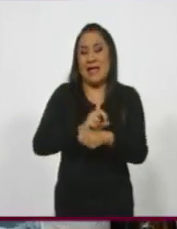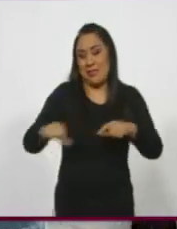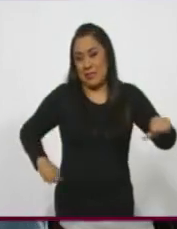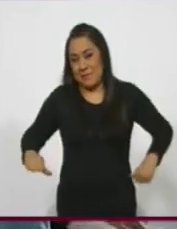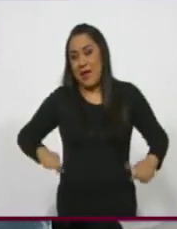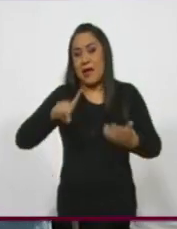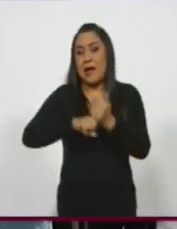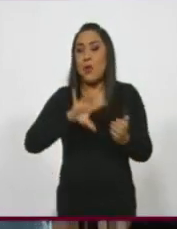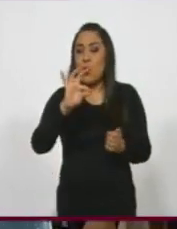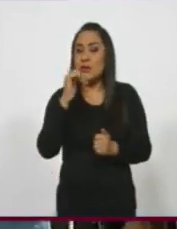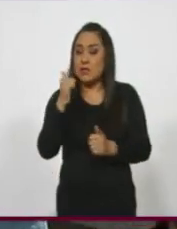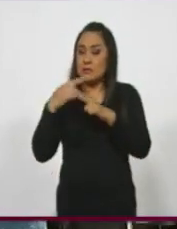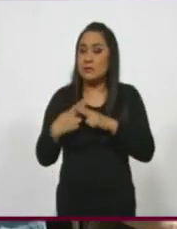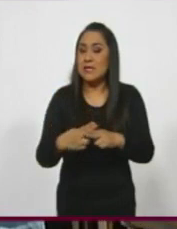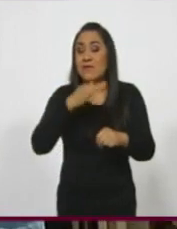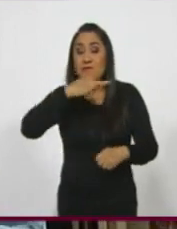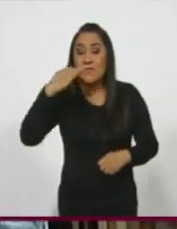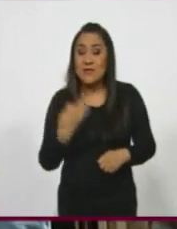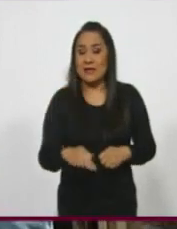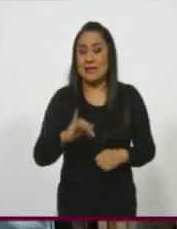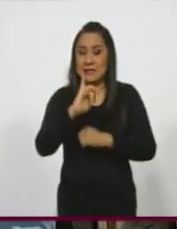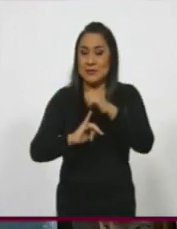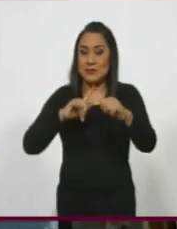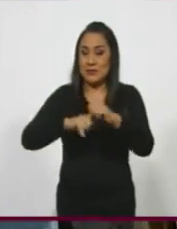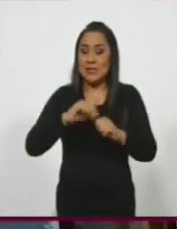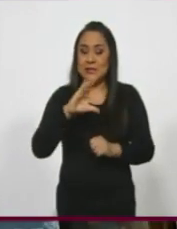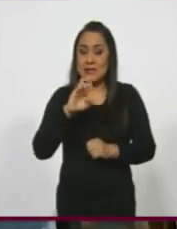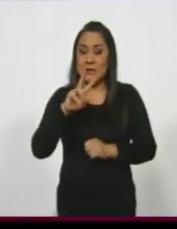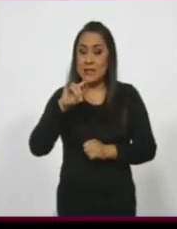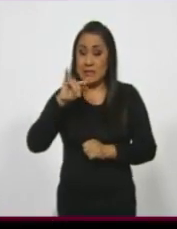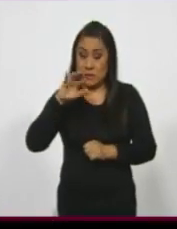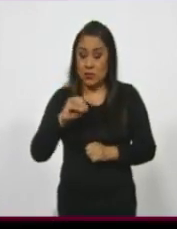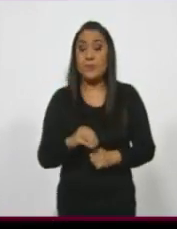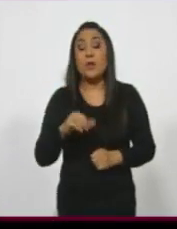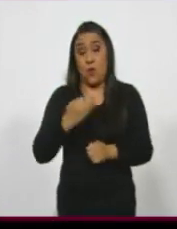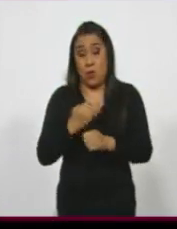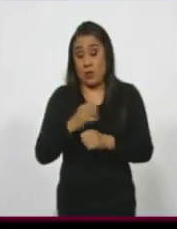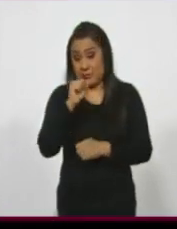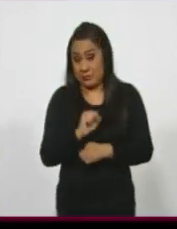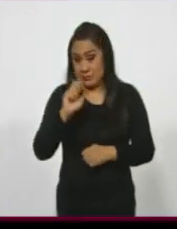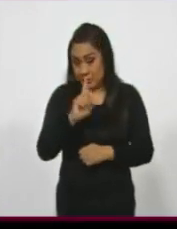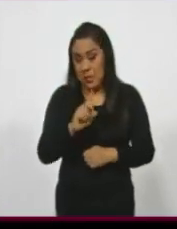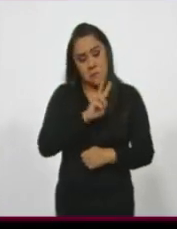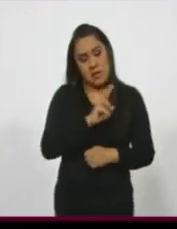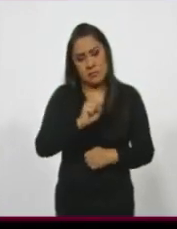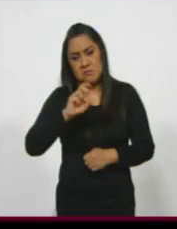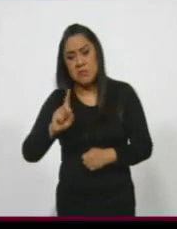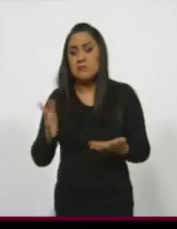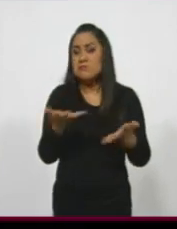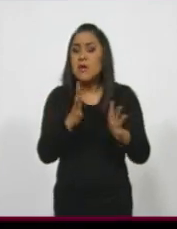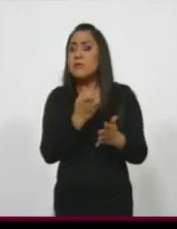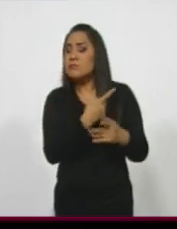de la 46ª edición del Festival Internacional Cervantino. Este fin de semana, de viernes a domingo, habrá alrededor de